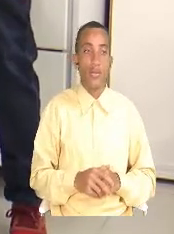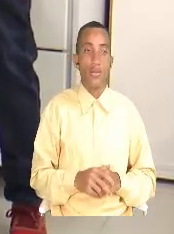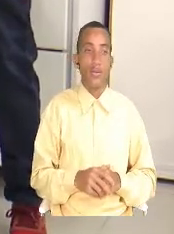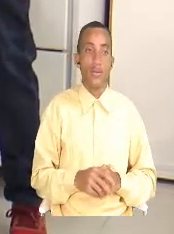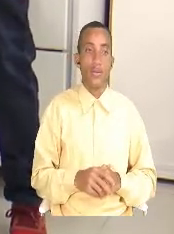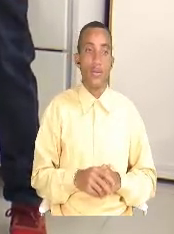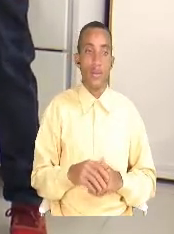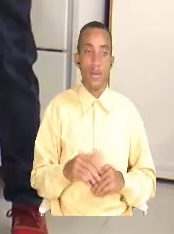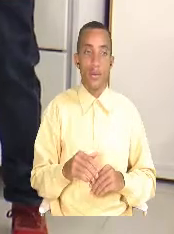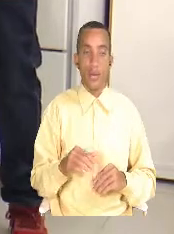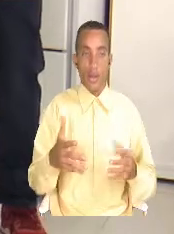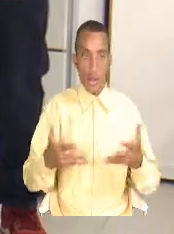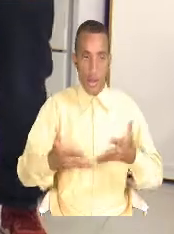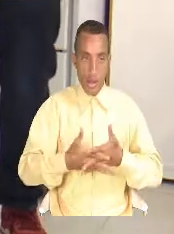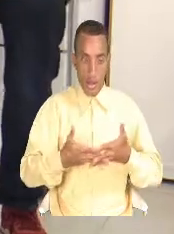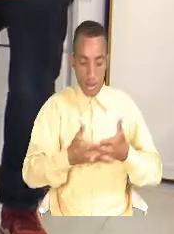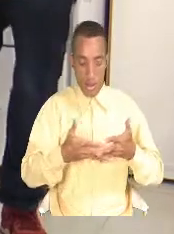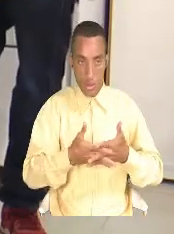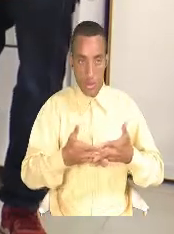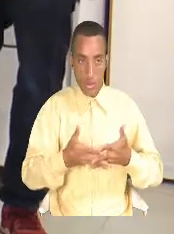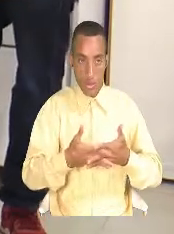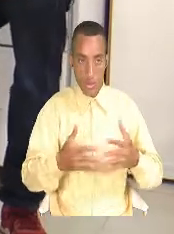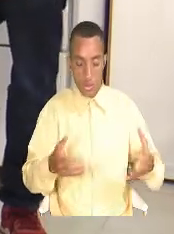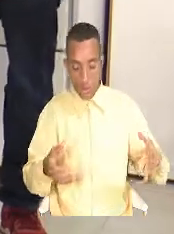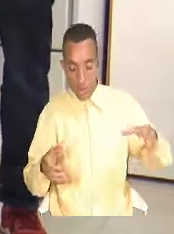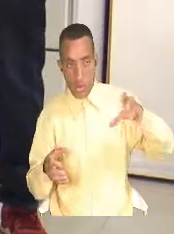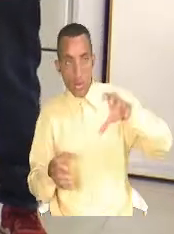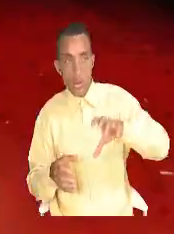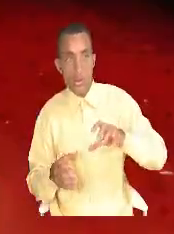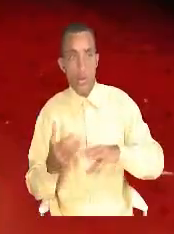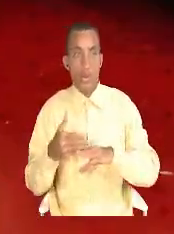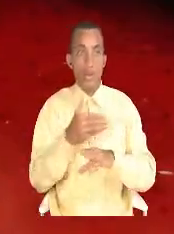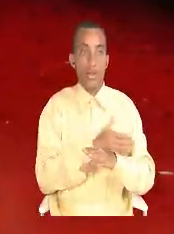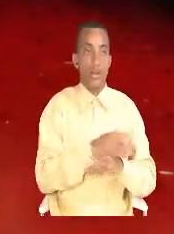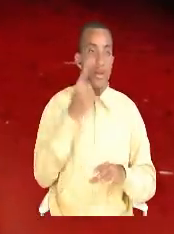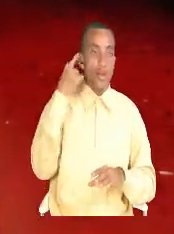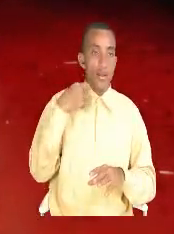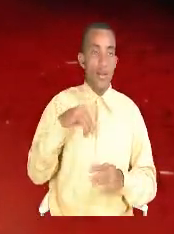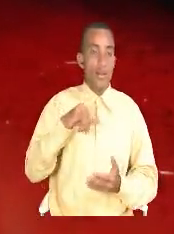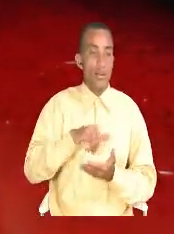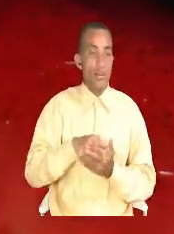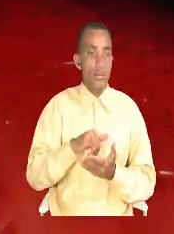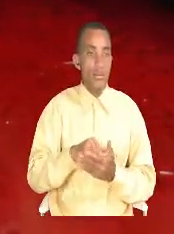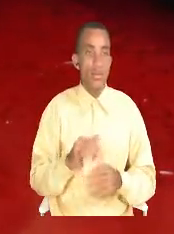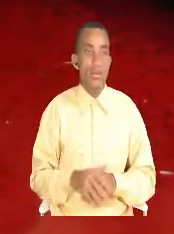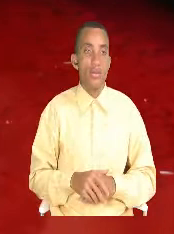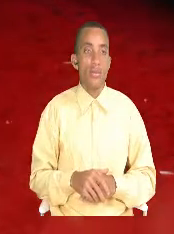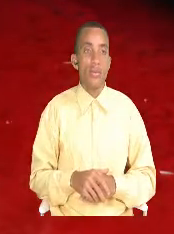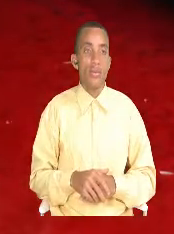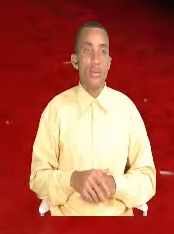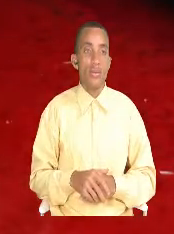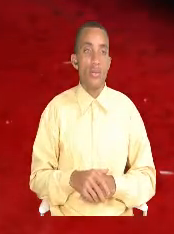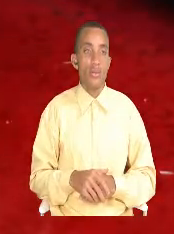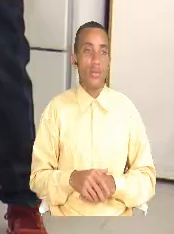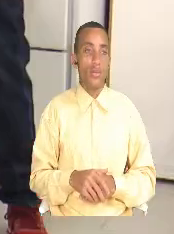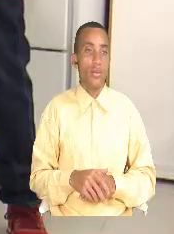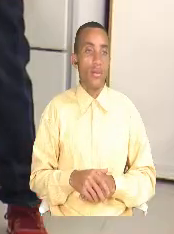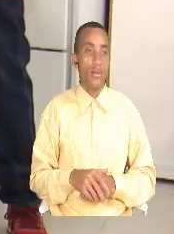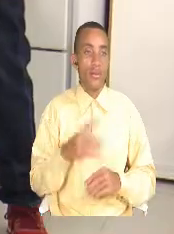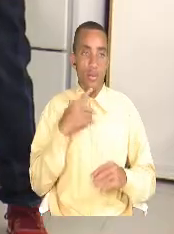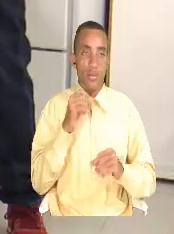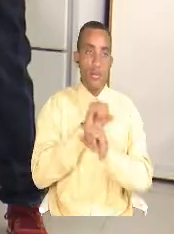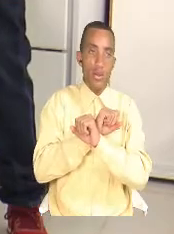arroz que tenemos ya previamente precocido del día anterior, o en el mejor de los casos hacerlo en la